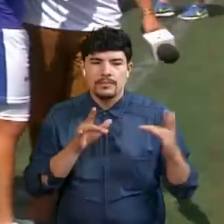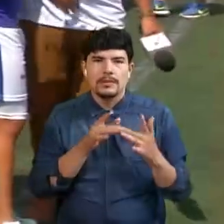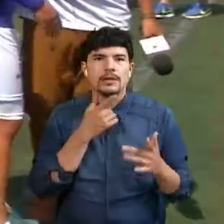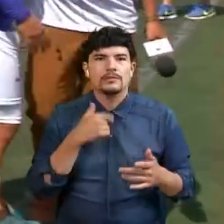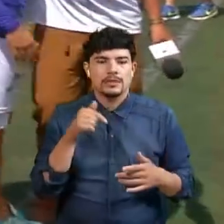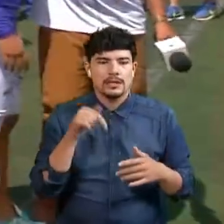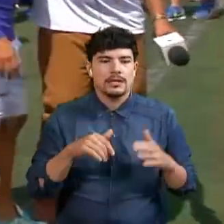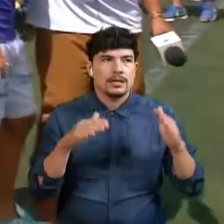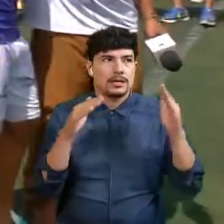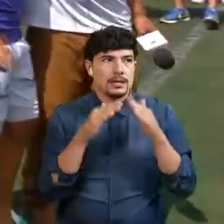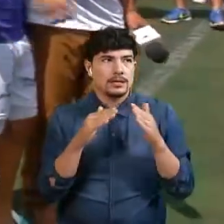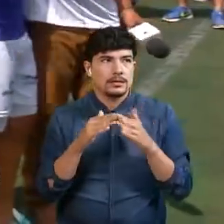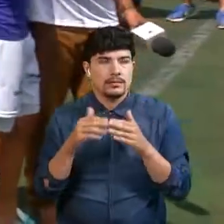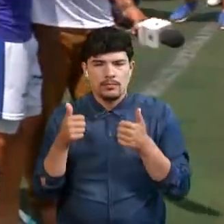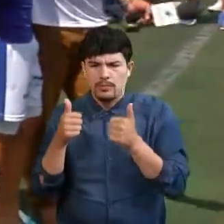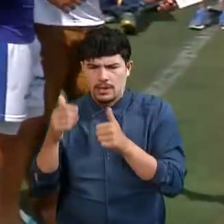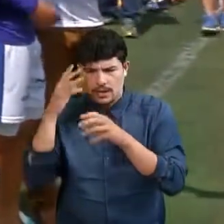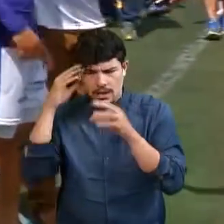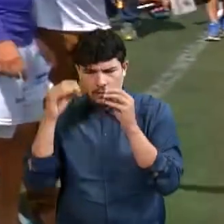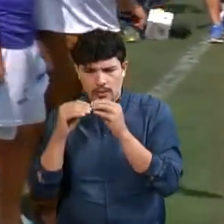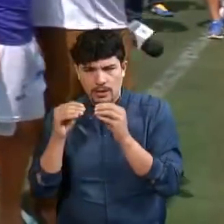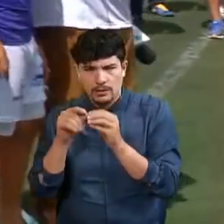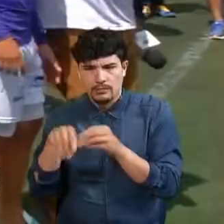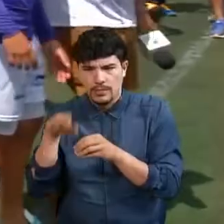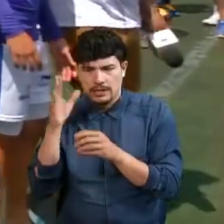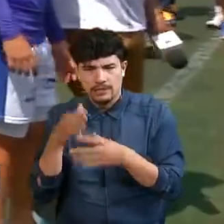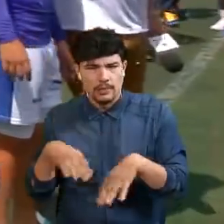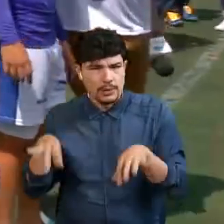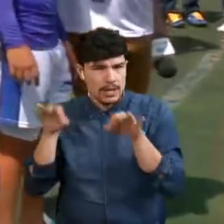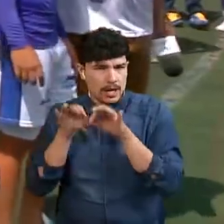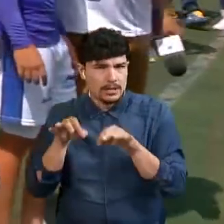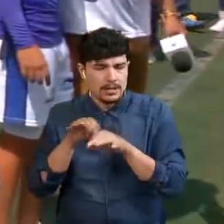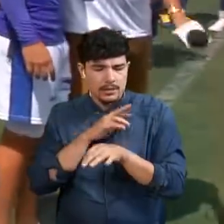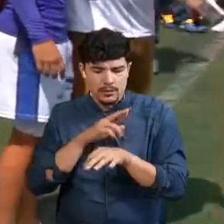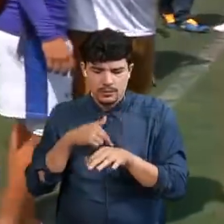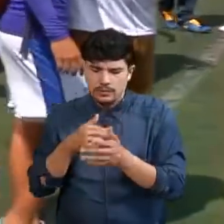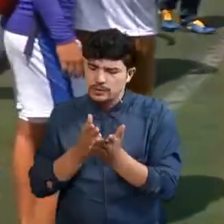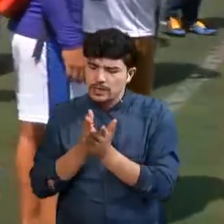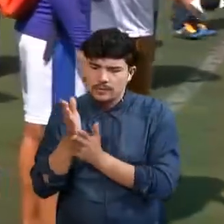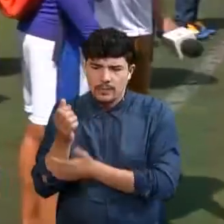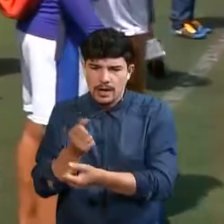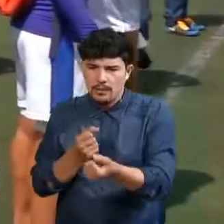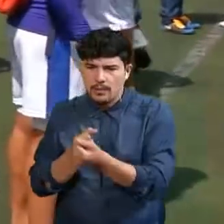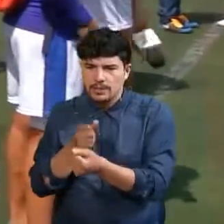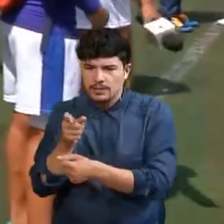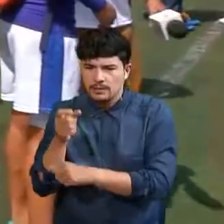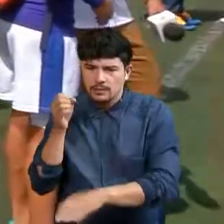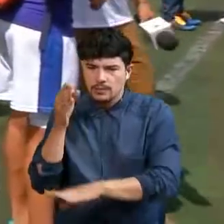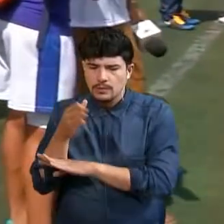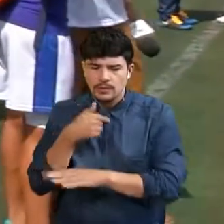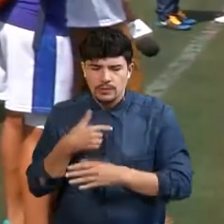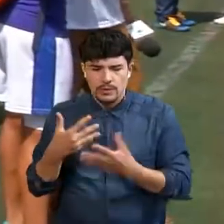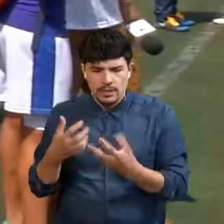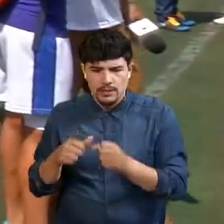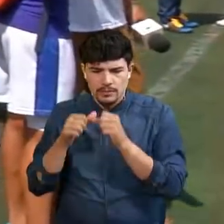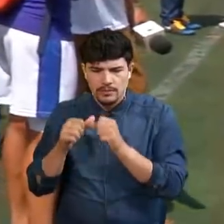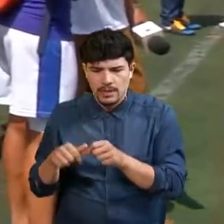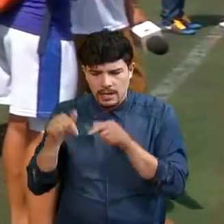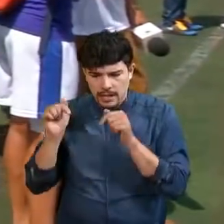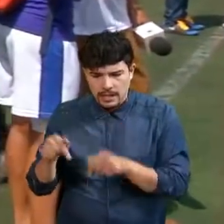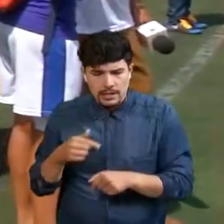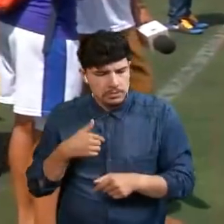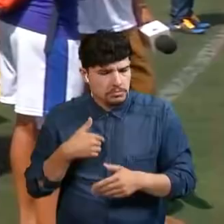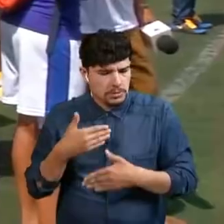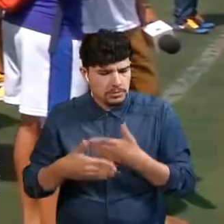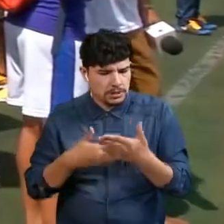casa él se llevó un buen acuerdo que será la fundamental estamos con el club y sé que arme acá me ha ido muy bien